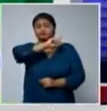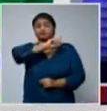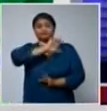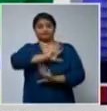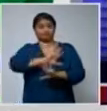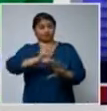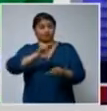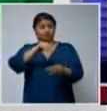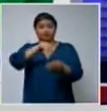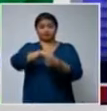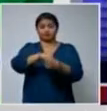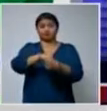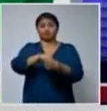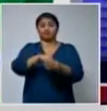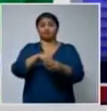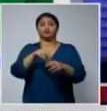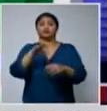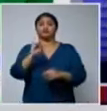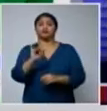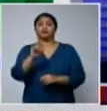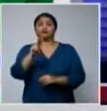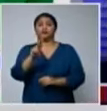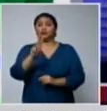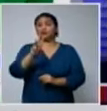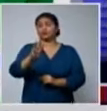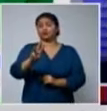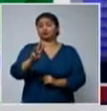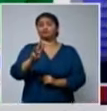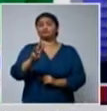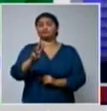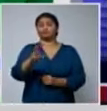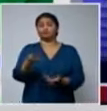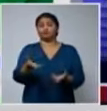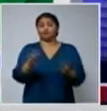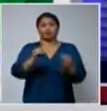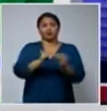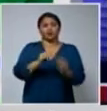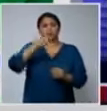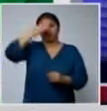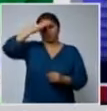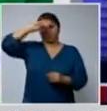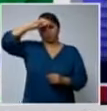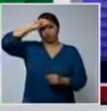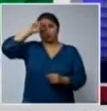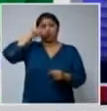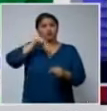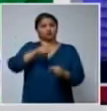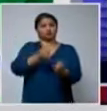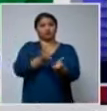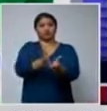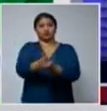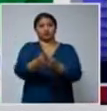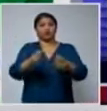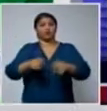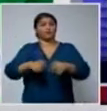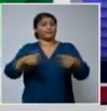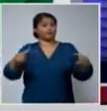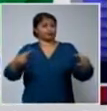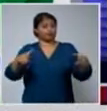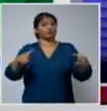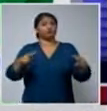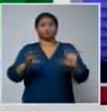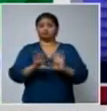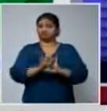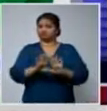723 son de la transmisión autóctona en nuestro país y 4 son pacientes